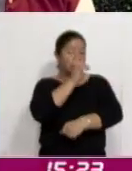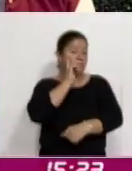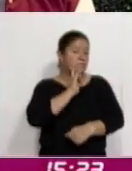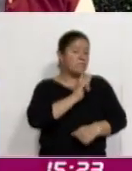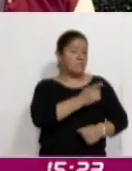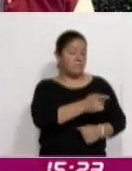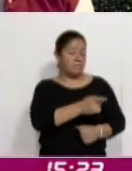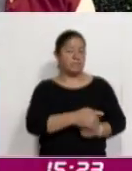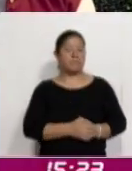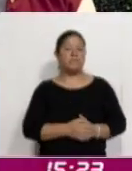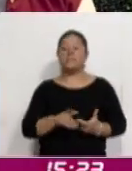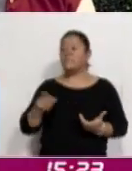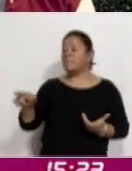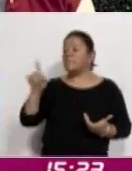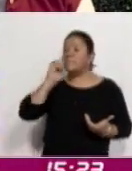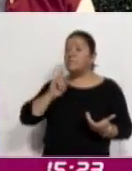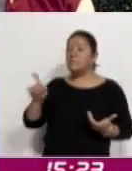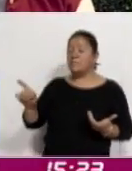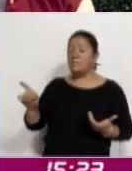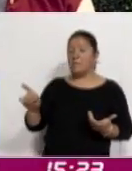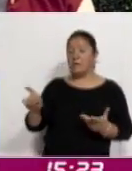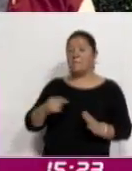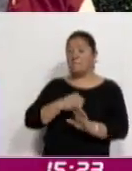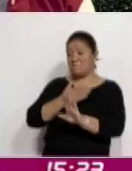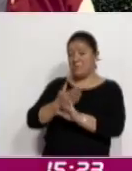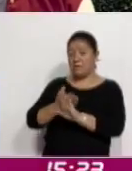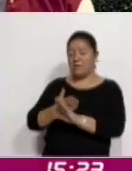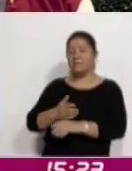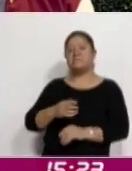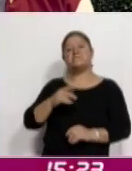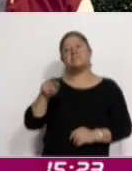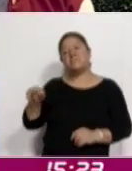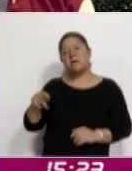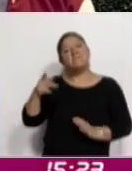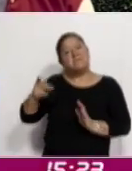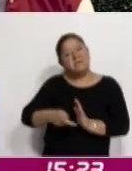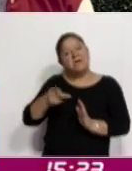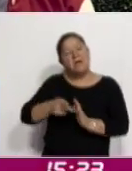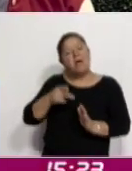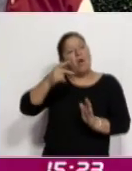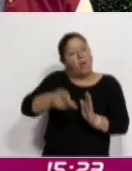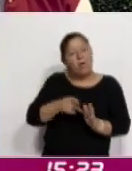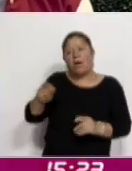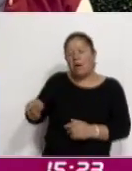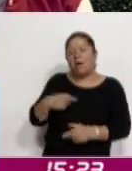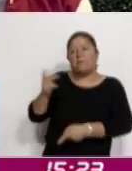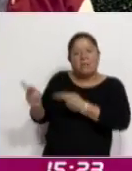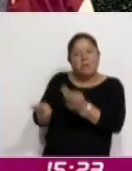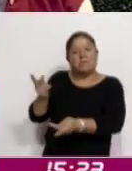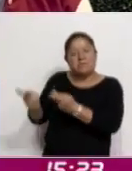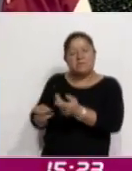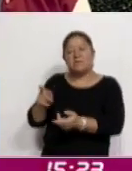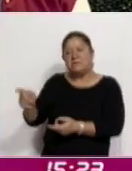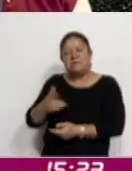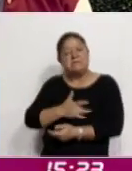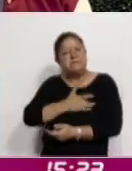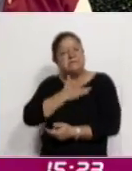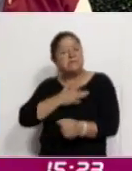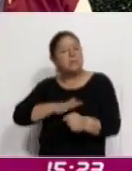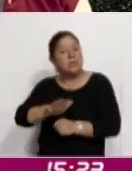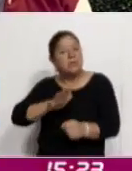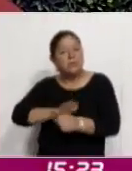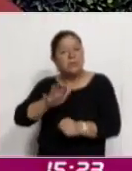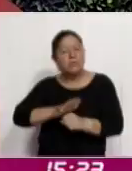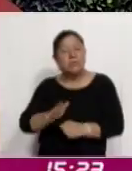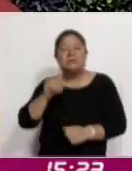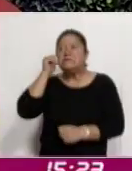es que la mujer violentada se revictimiza, porque en cada área se le pregunta todo lo que pasó.